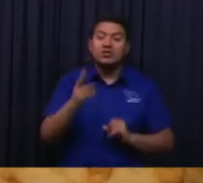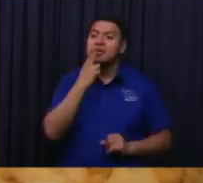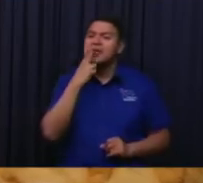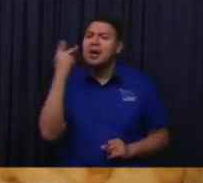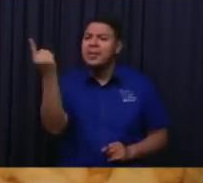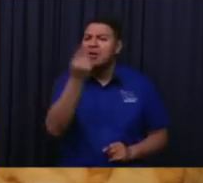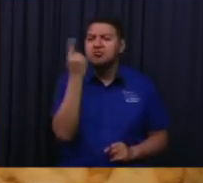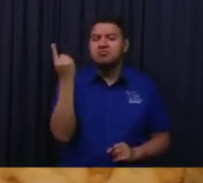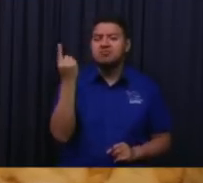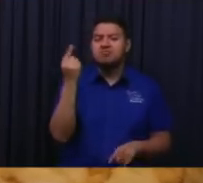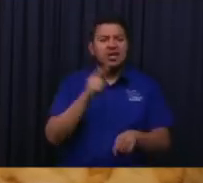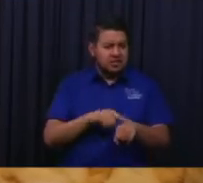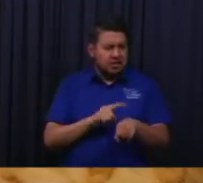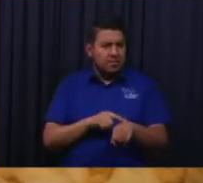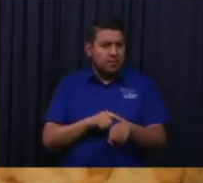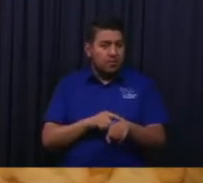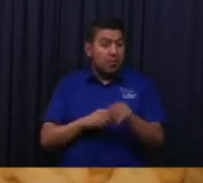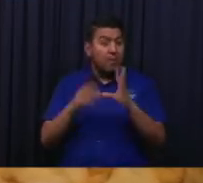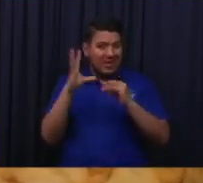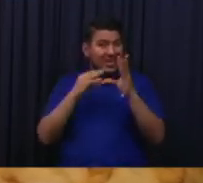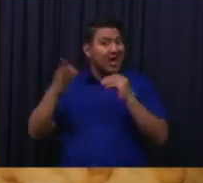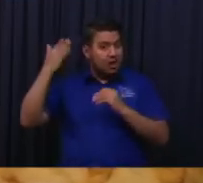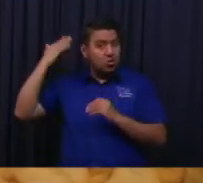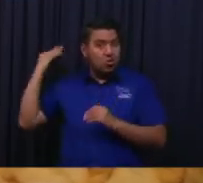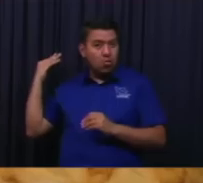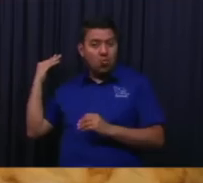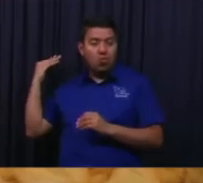Hace poco, platicando con un hermano